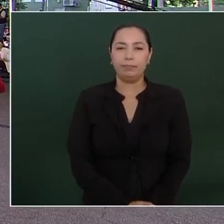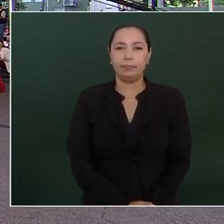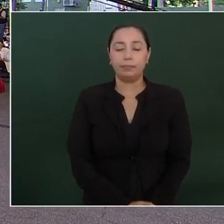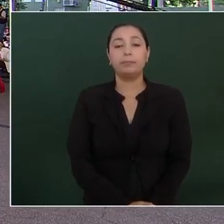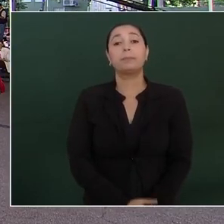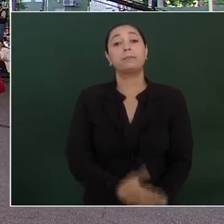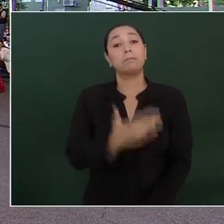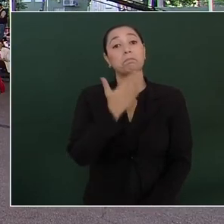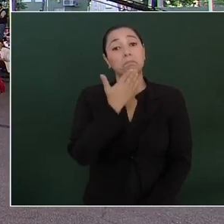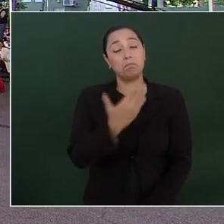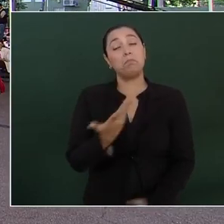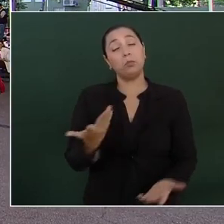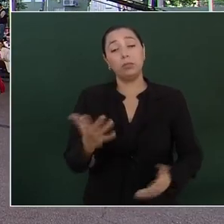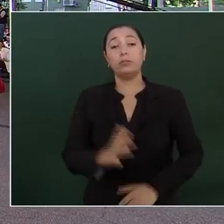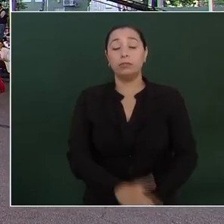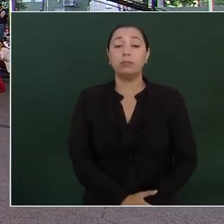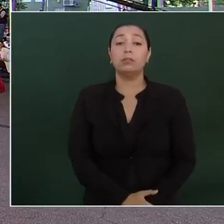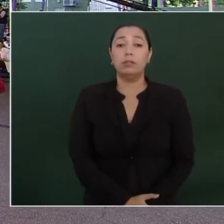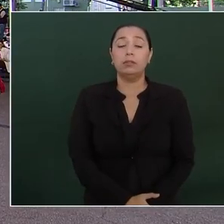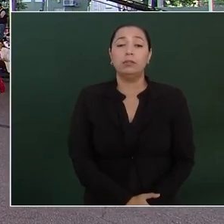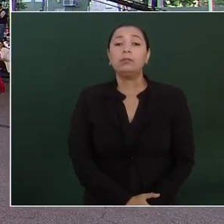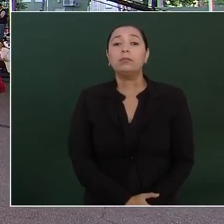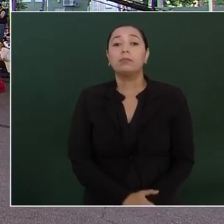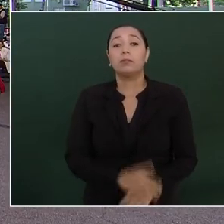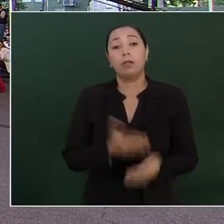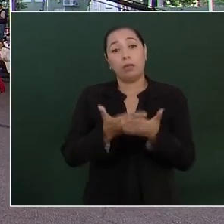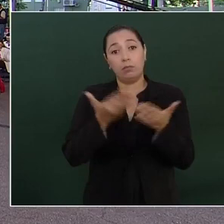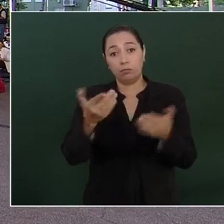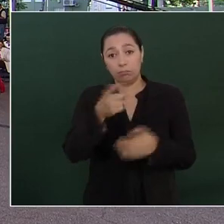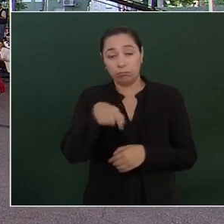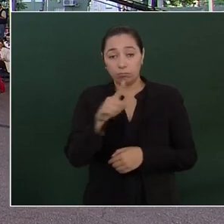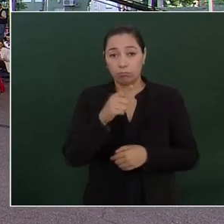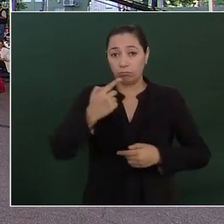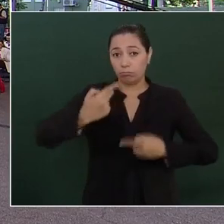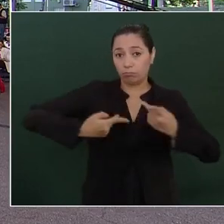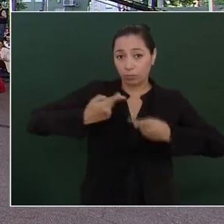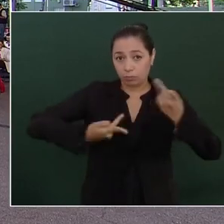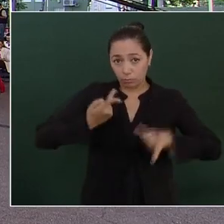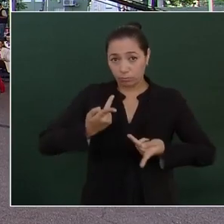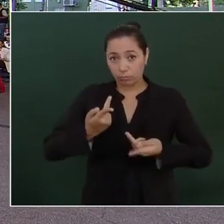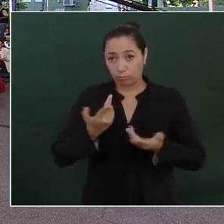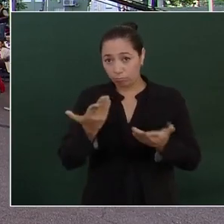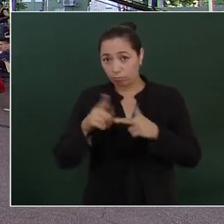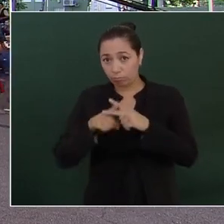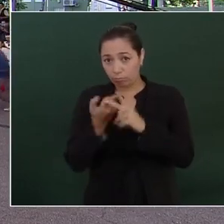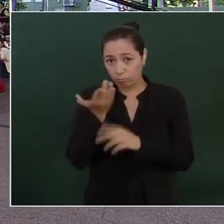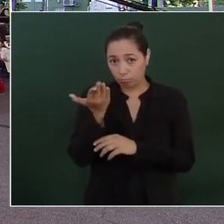Muy bien, pues abrimos para preguntas. Comenzamos contigo.